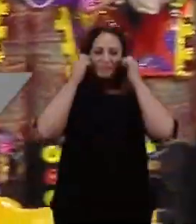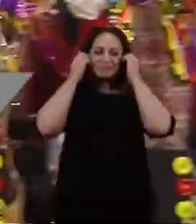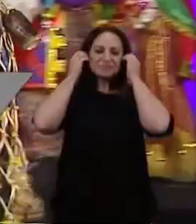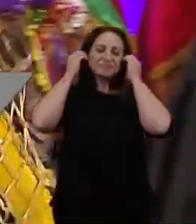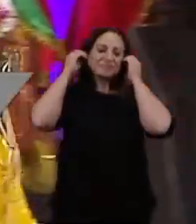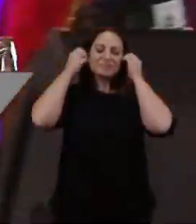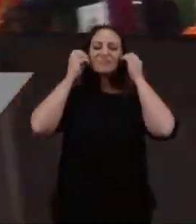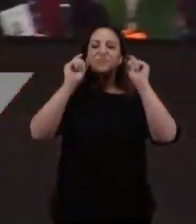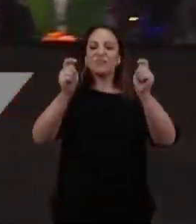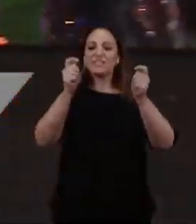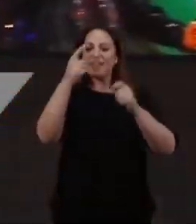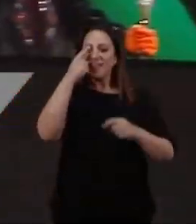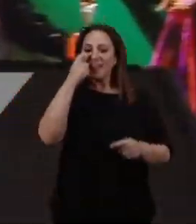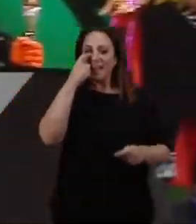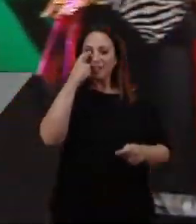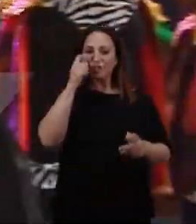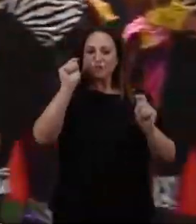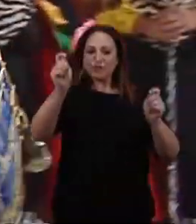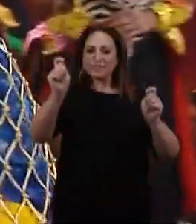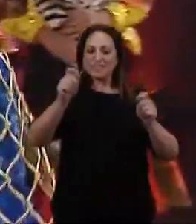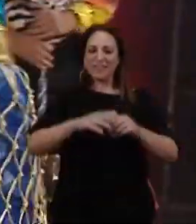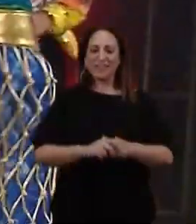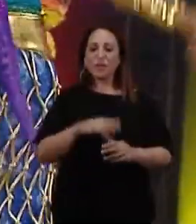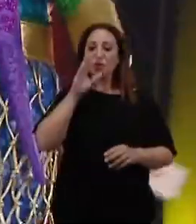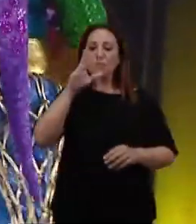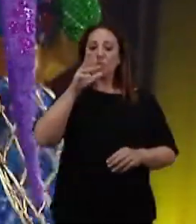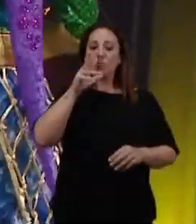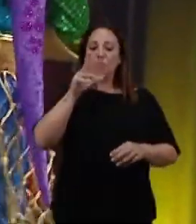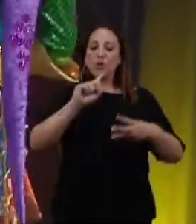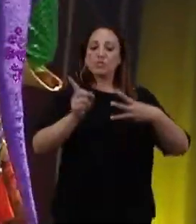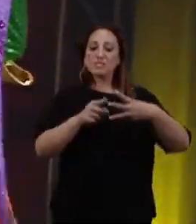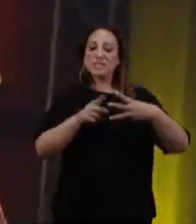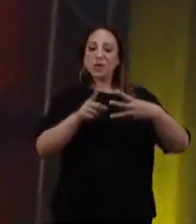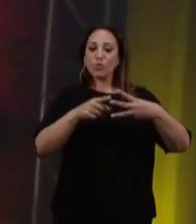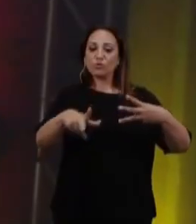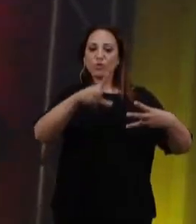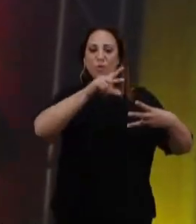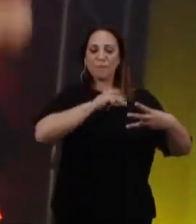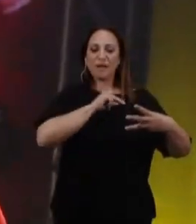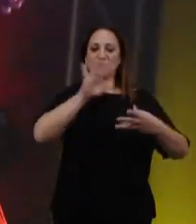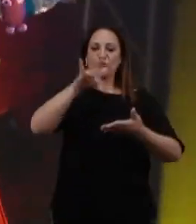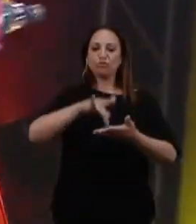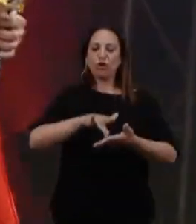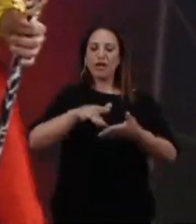Enhorabuena, Legañosos, por ese segundo premio que se va al Carrizal.